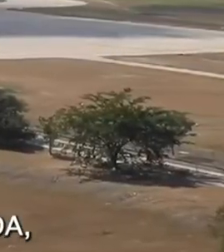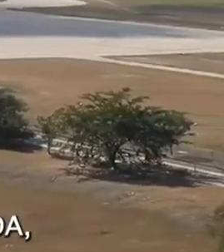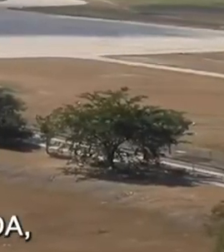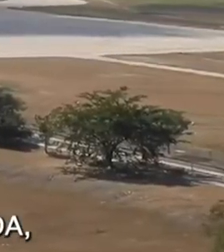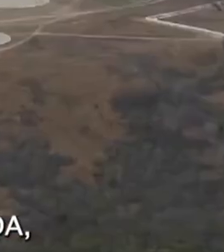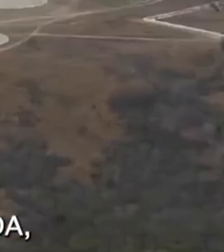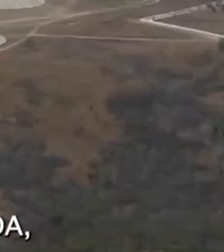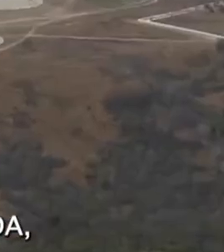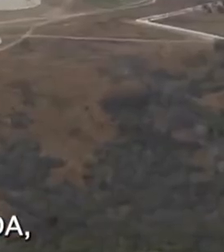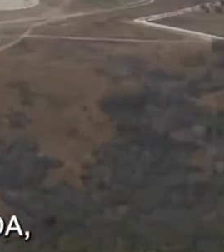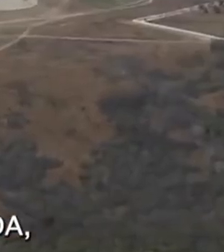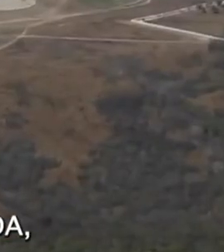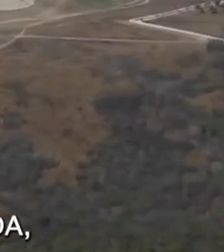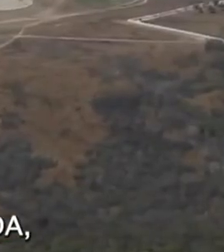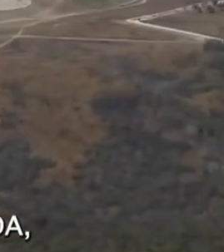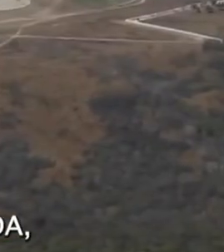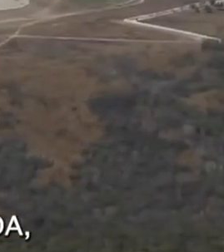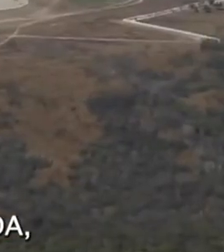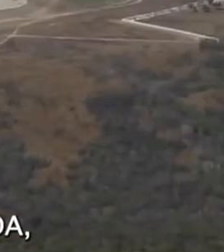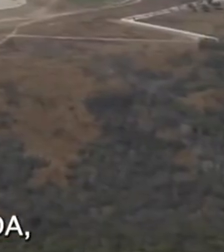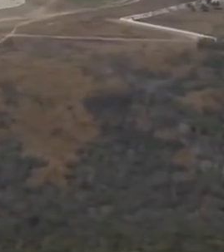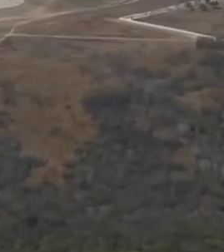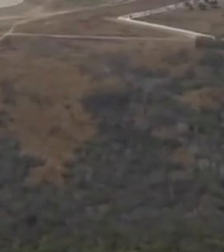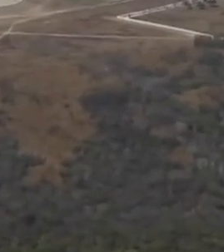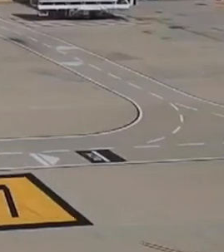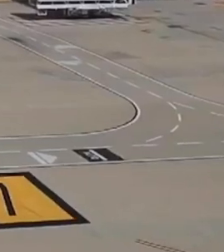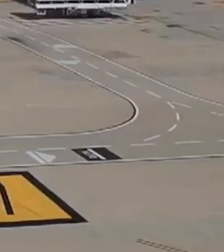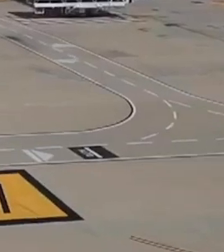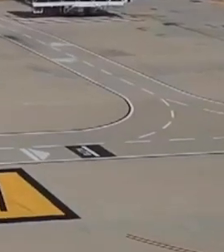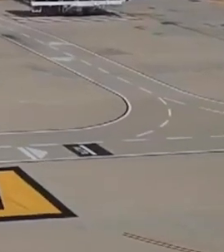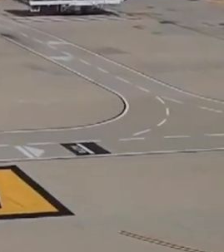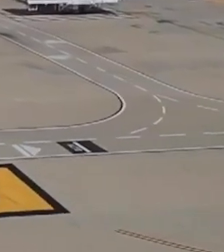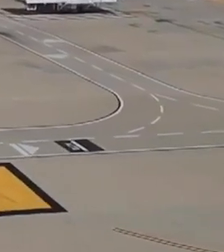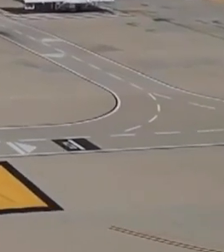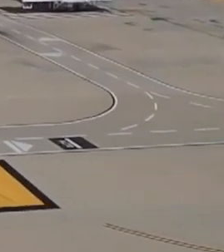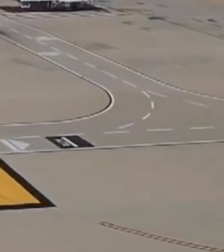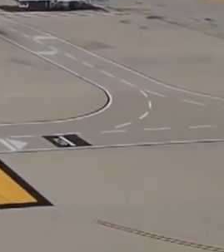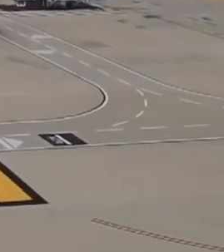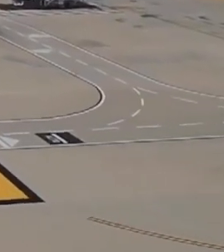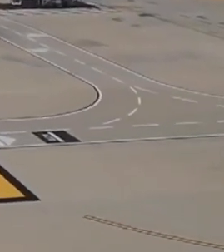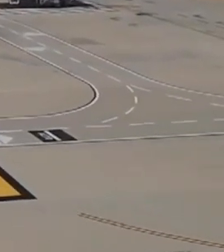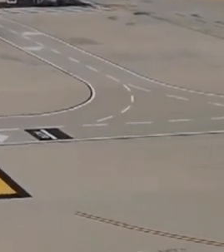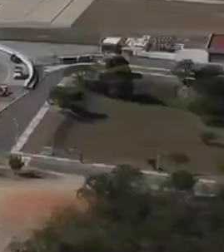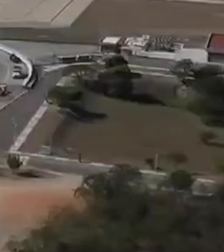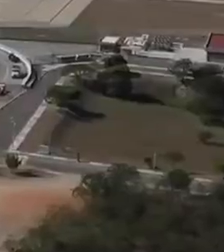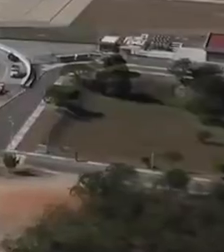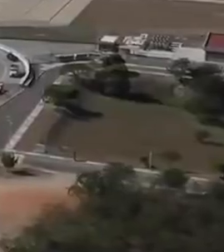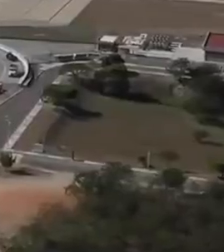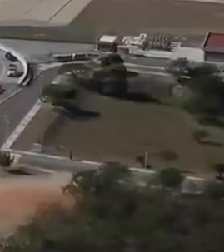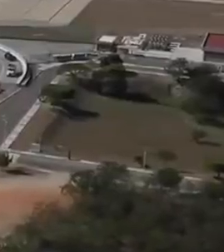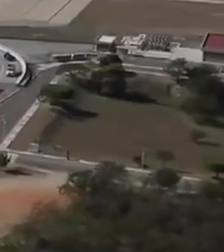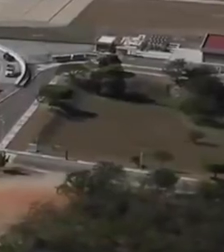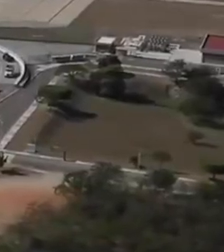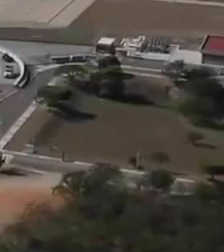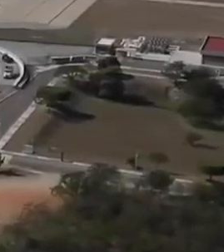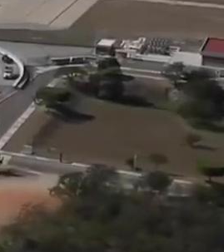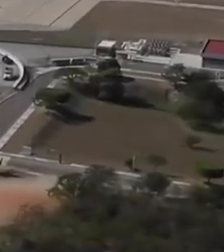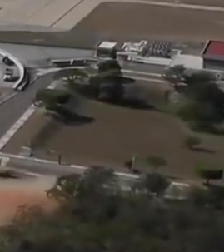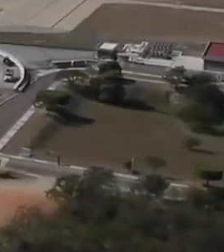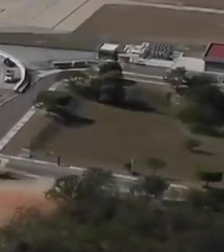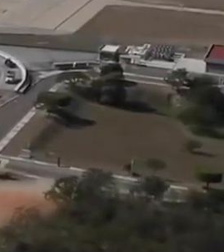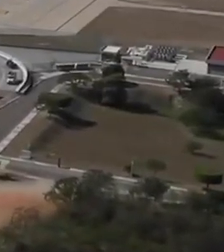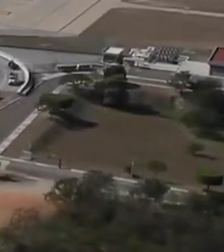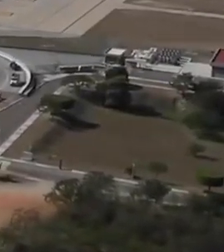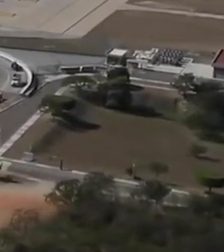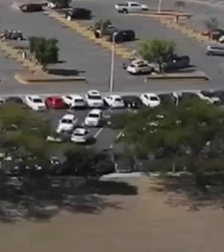Ciudad de México, Mérida, Cancún y Guatemala. Esto demuestra una vez más la gran confianza y atracción del turismo a nuestro